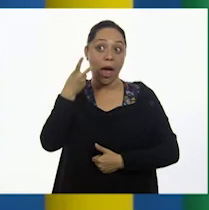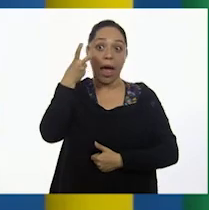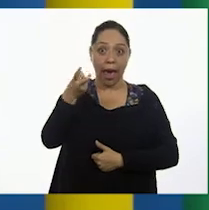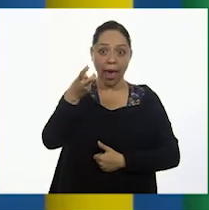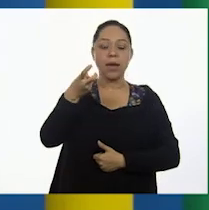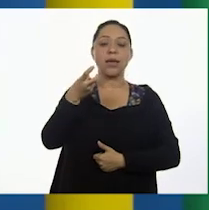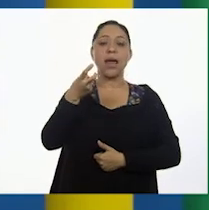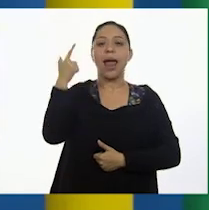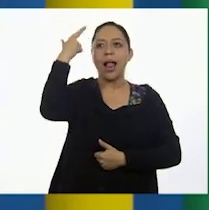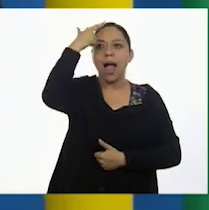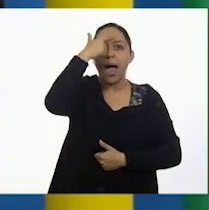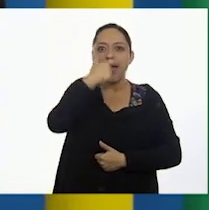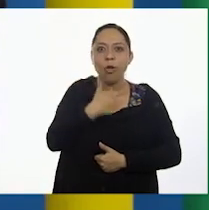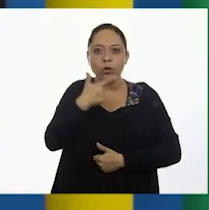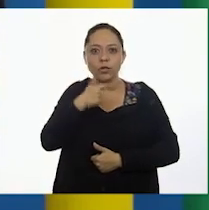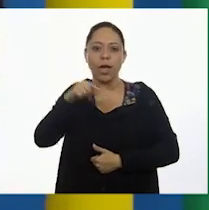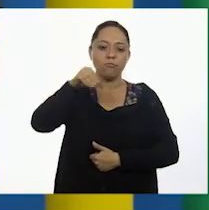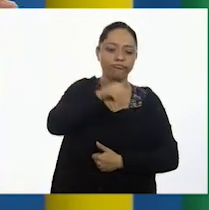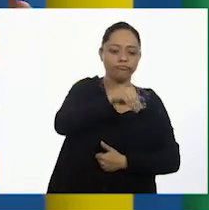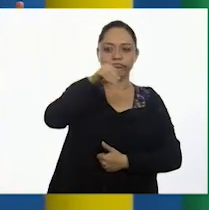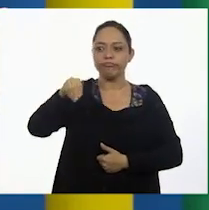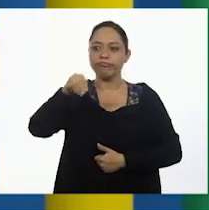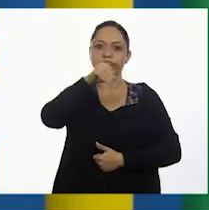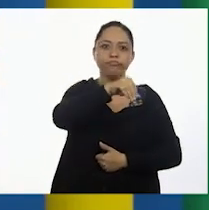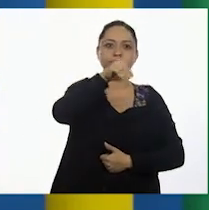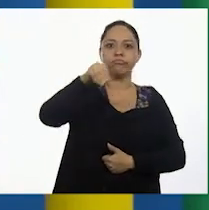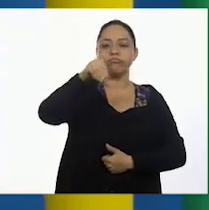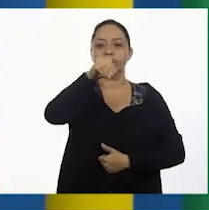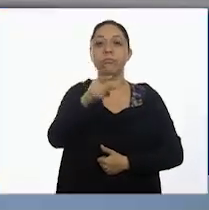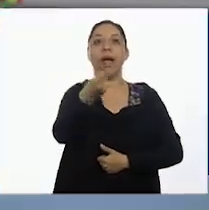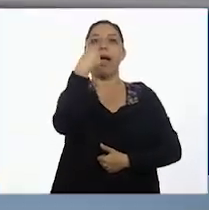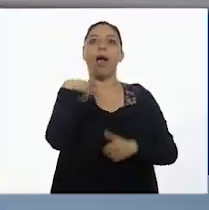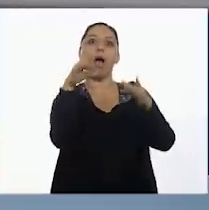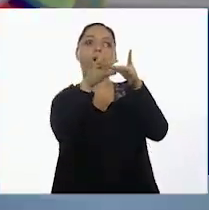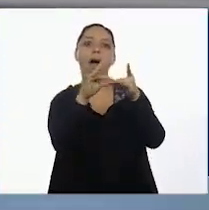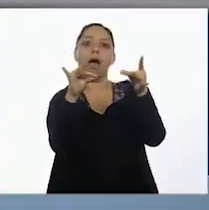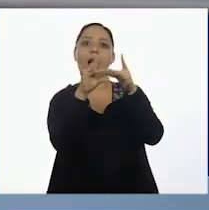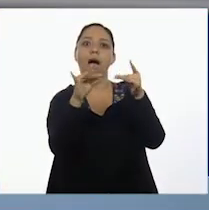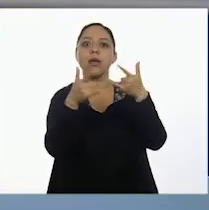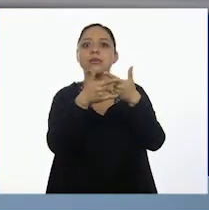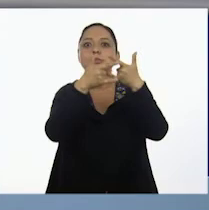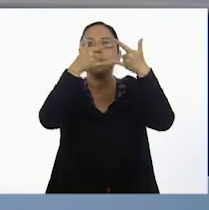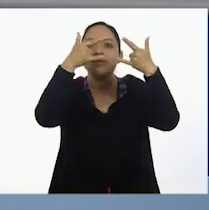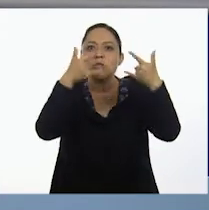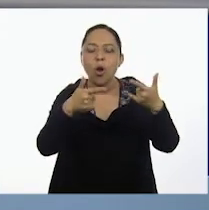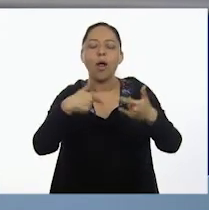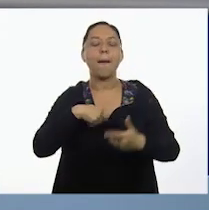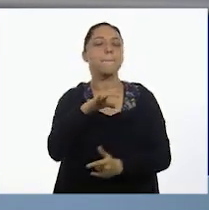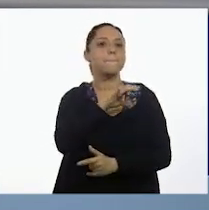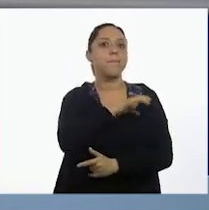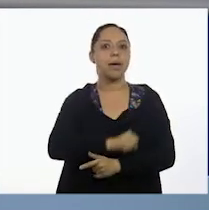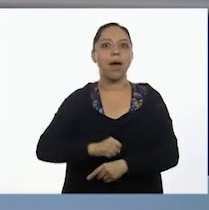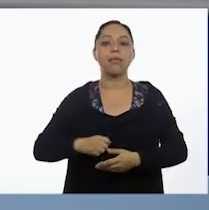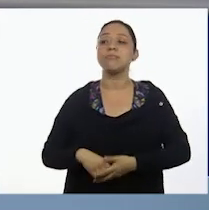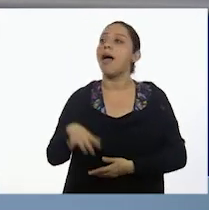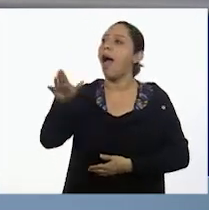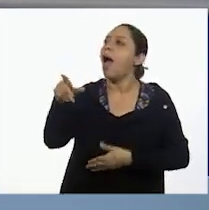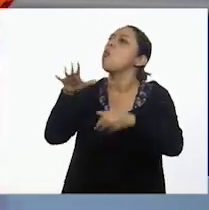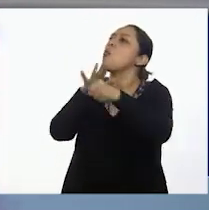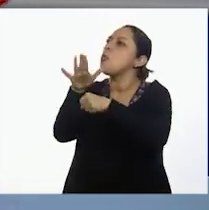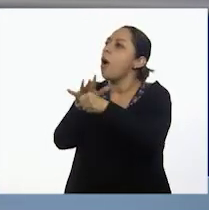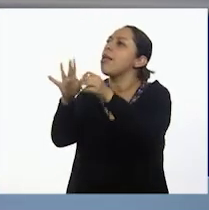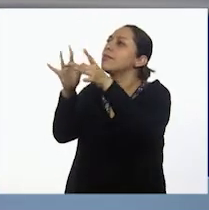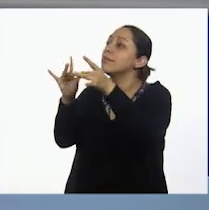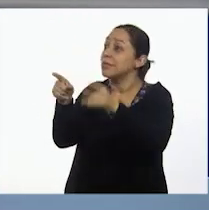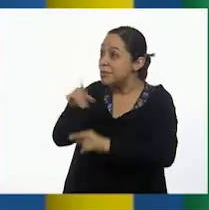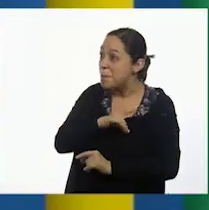recorrido nocturno en el que nos contaron algunas leyendas. Es maravilloso, me encanta. ¡Órale! ¿Qué te contaron? ¿Te